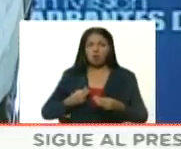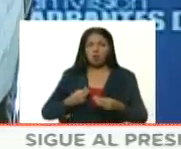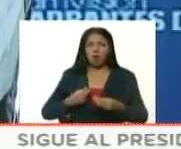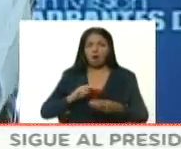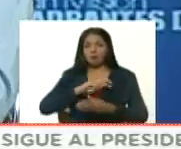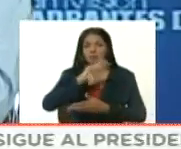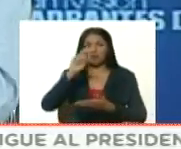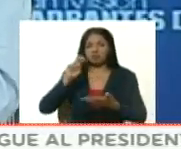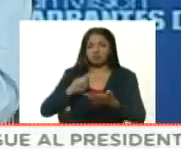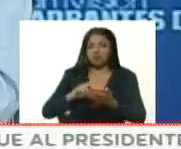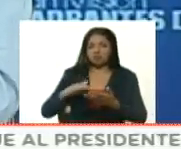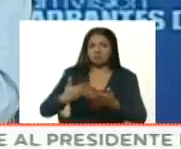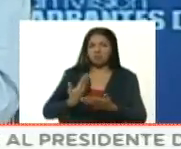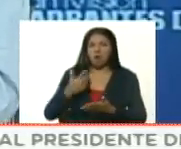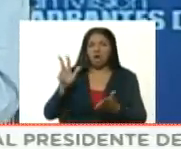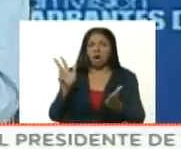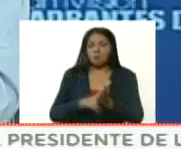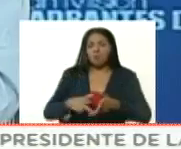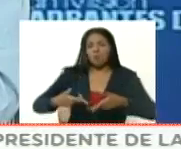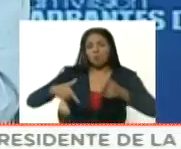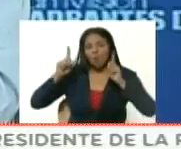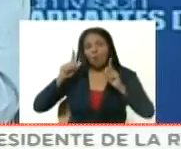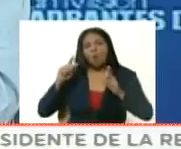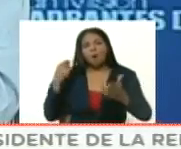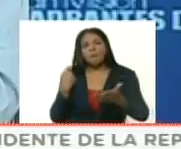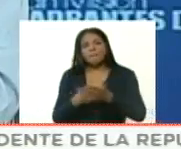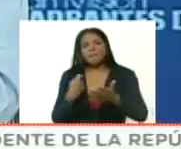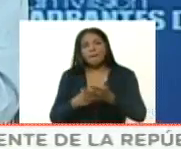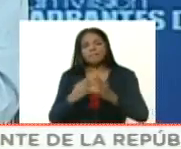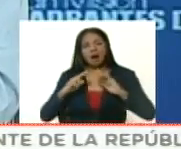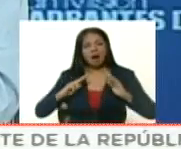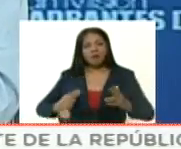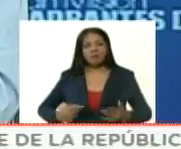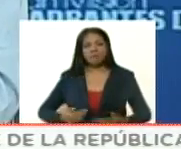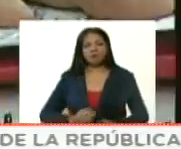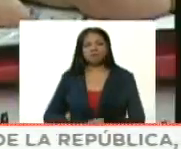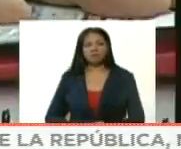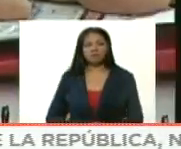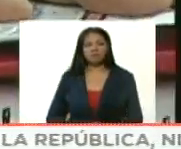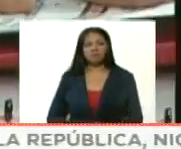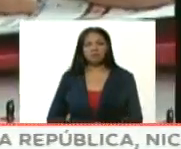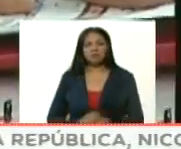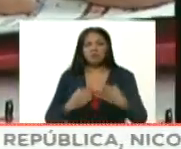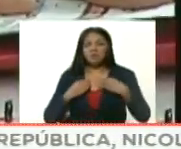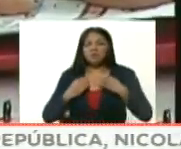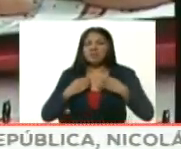nivel nacional. Apruebo los recursos para los uniformes.